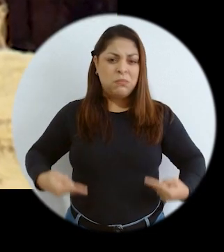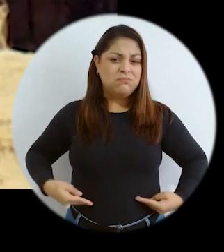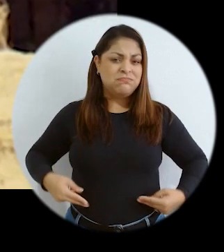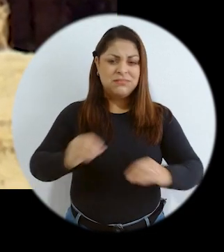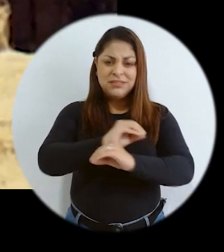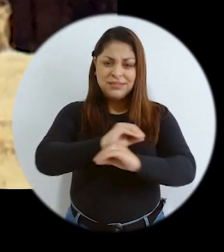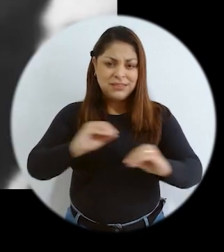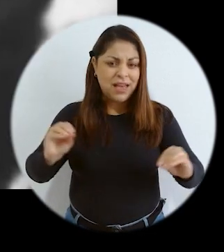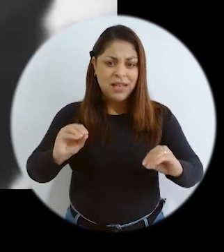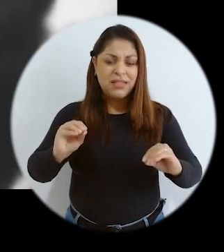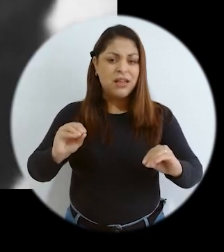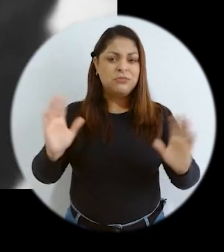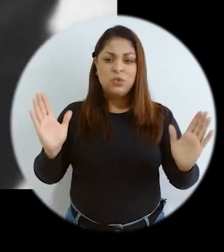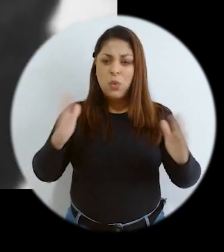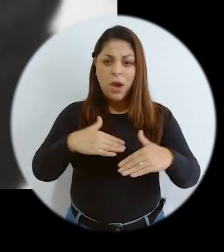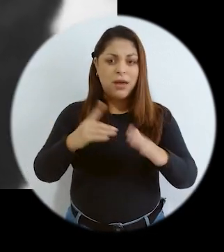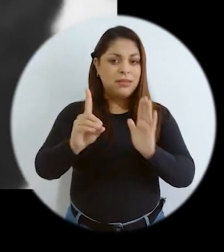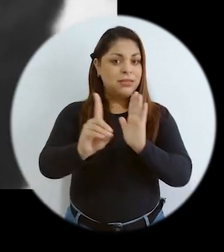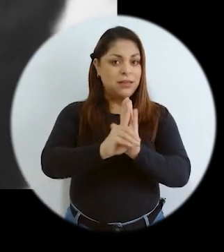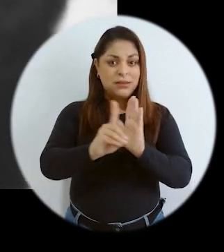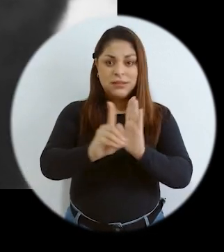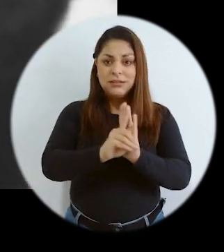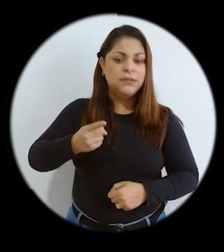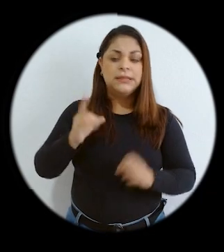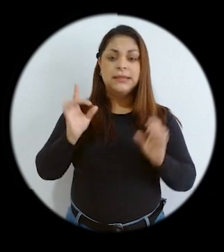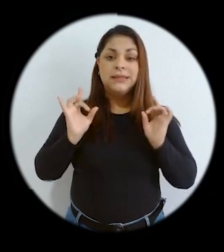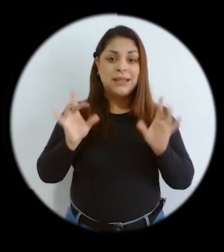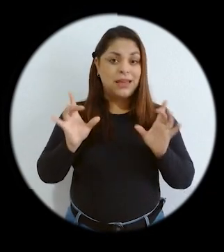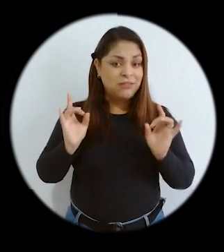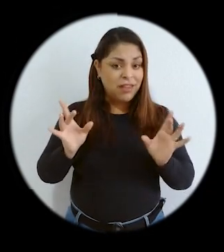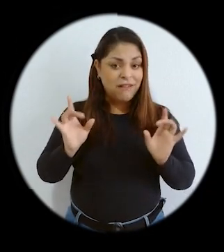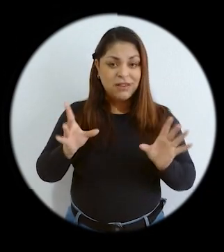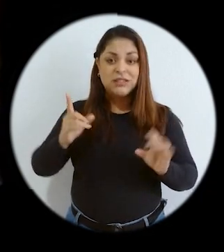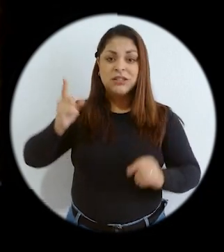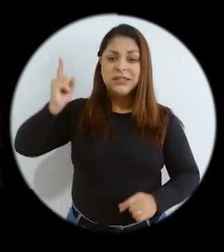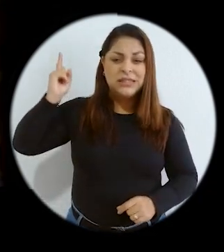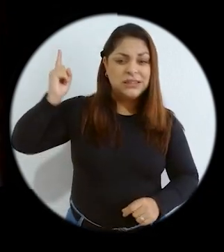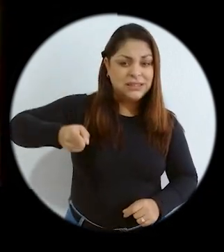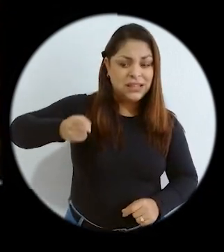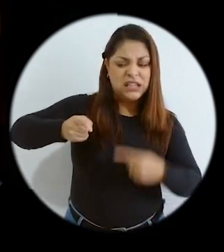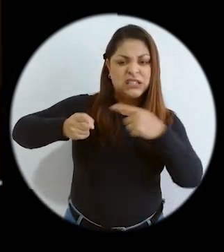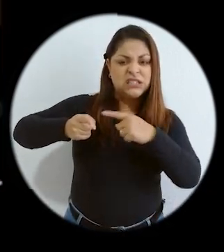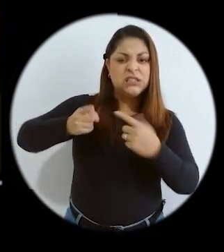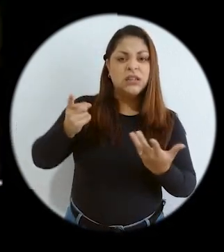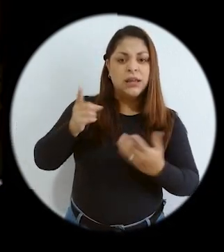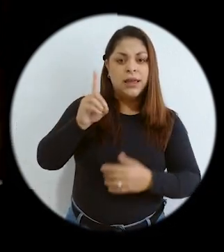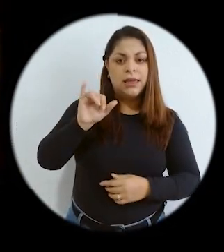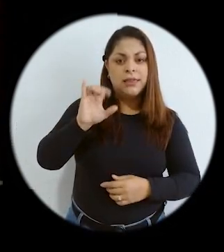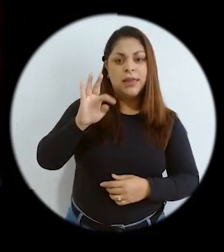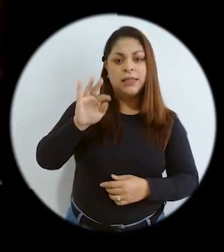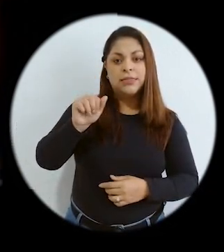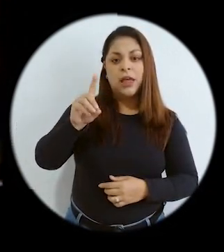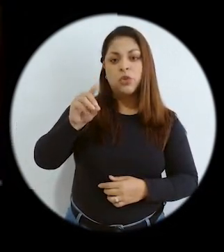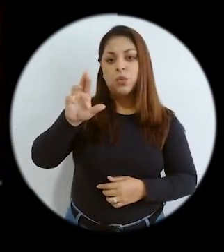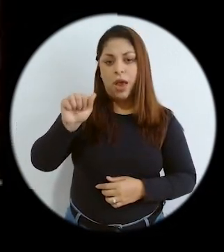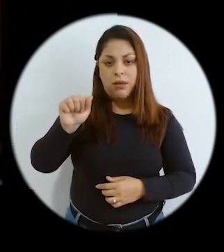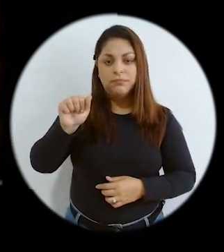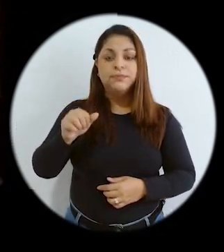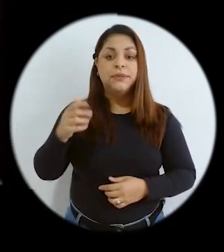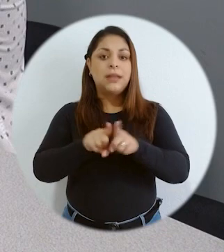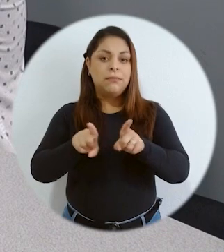en esta emisión de Cuentas y Cuentos, el podcast de la Universidad Nacional, de la Oficina de Comunicación. Hoy tratando un tema muy